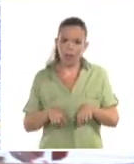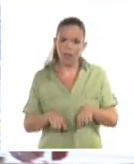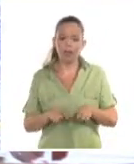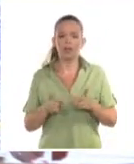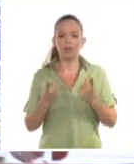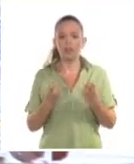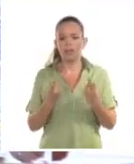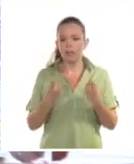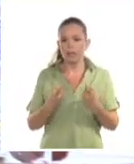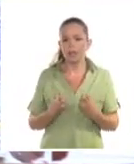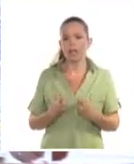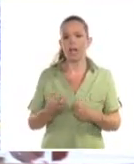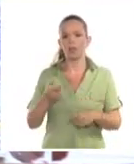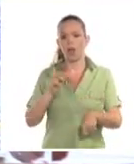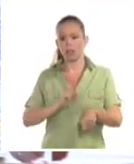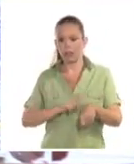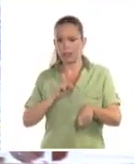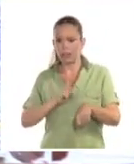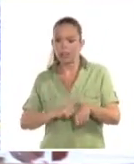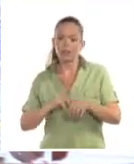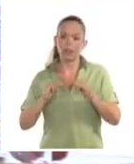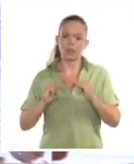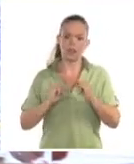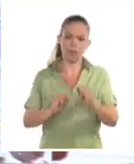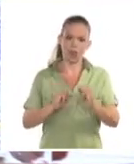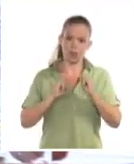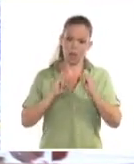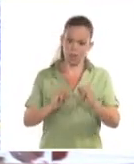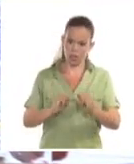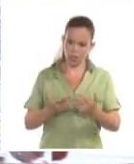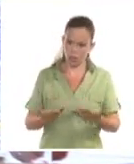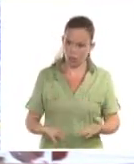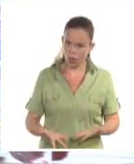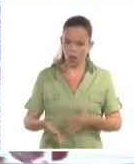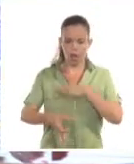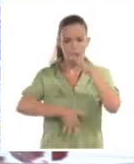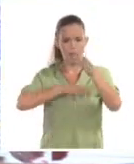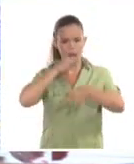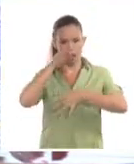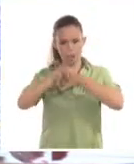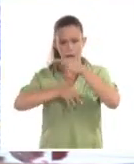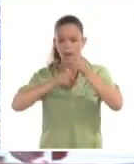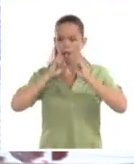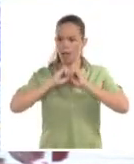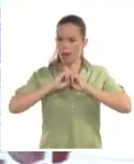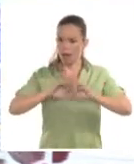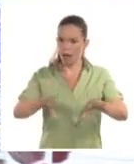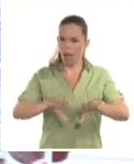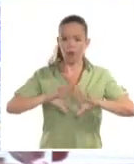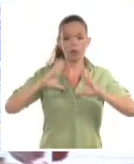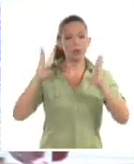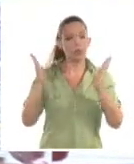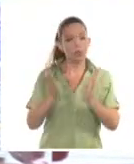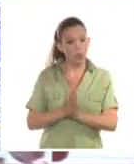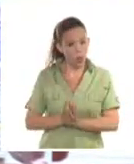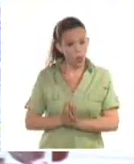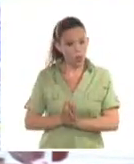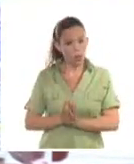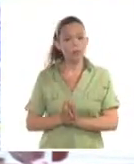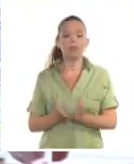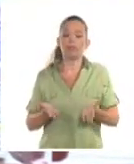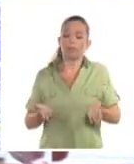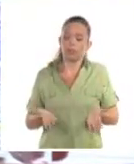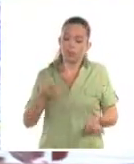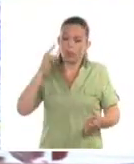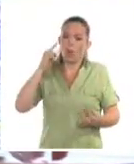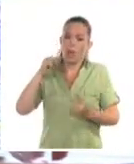la información los esclarecimientos necesarios para poder lograr el